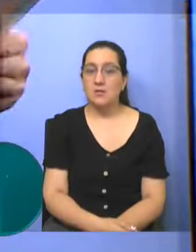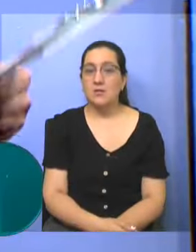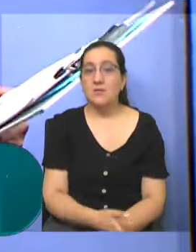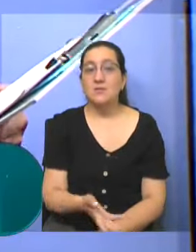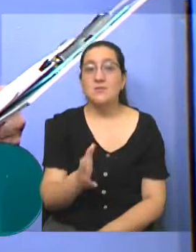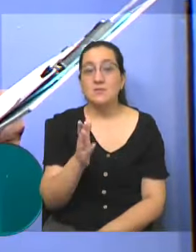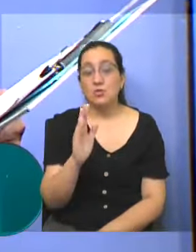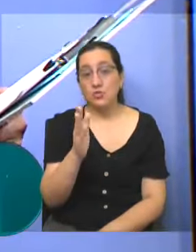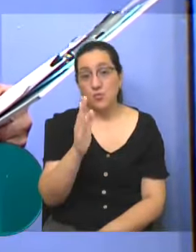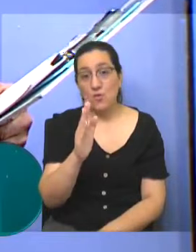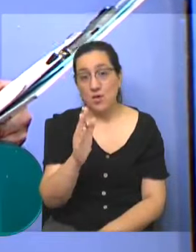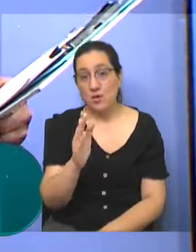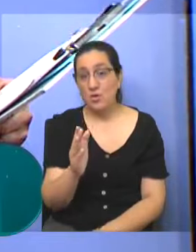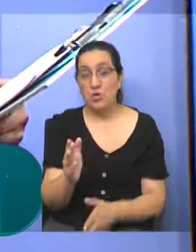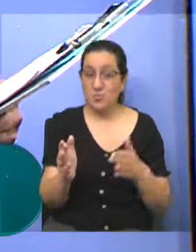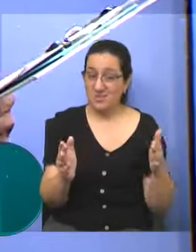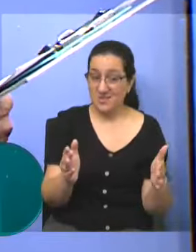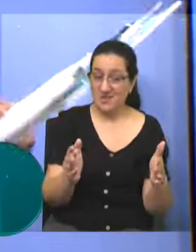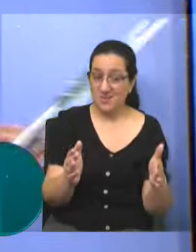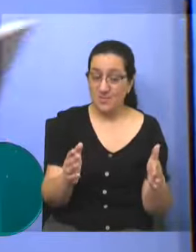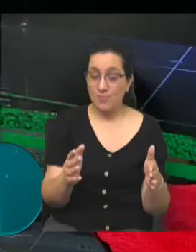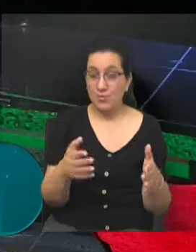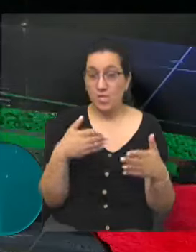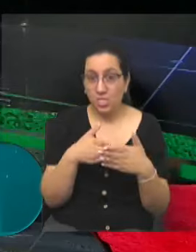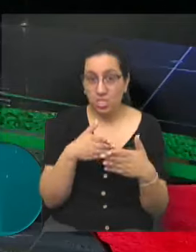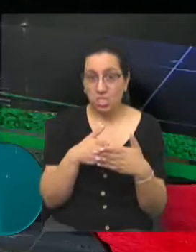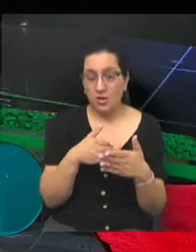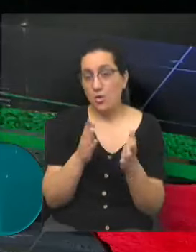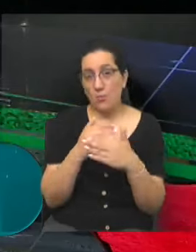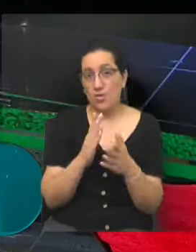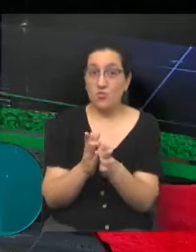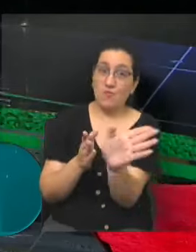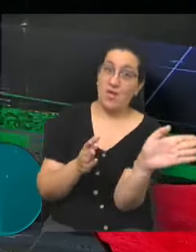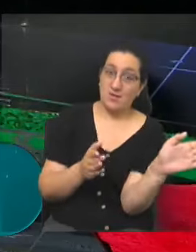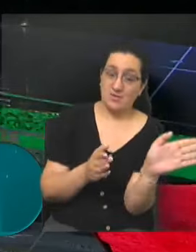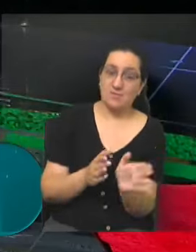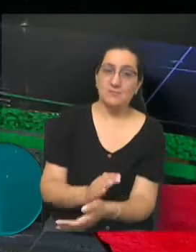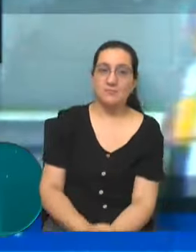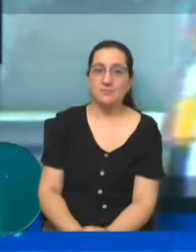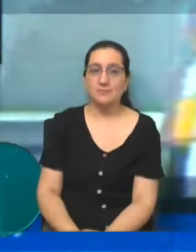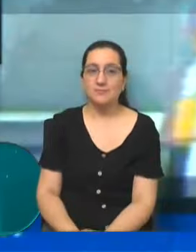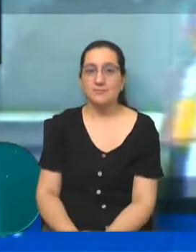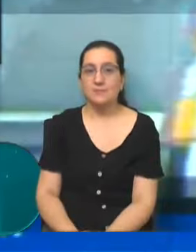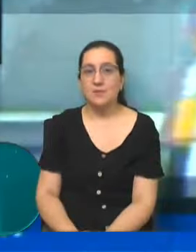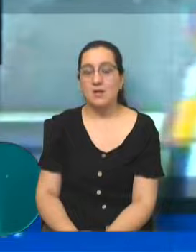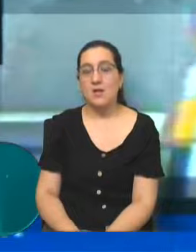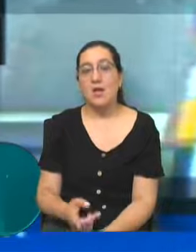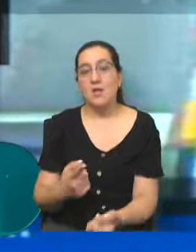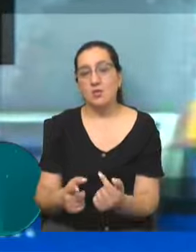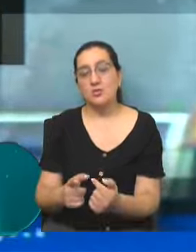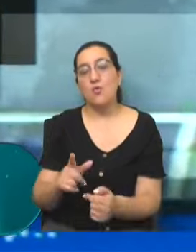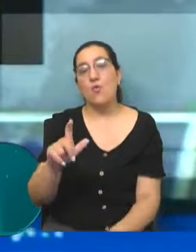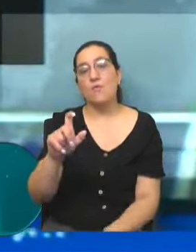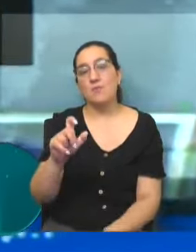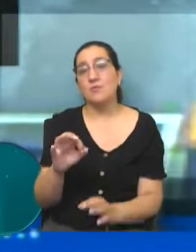te puede trancar tu verde, el auto que quiere doblar. Exactamente. Así que bueno, tener en cuenta que obviamente